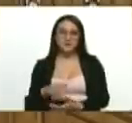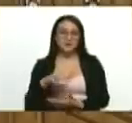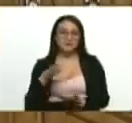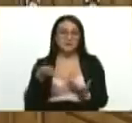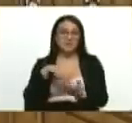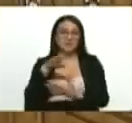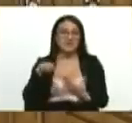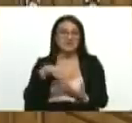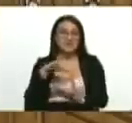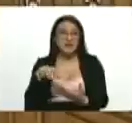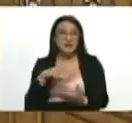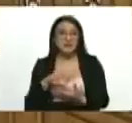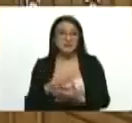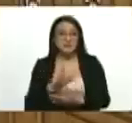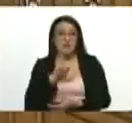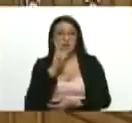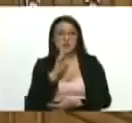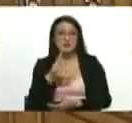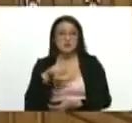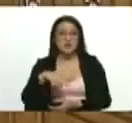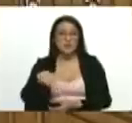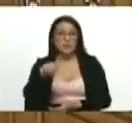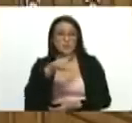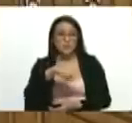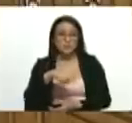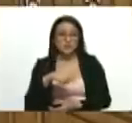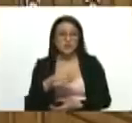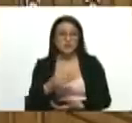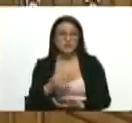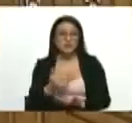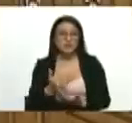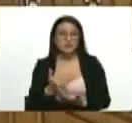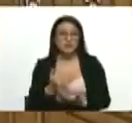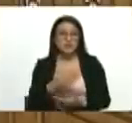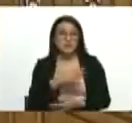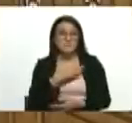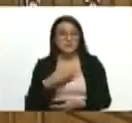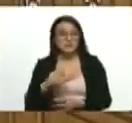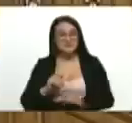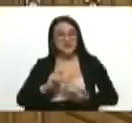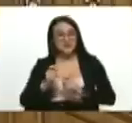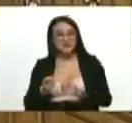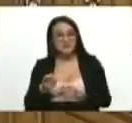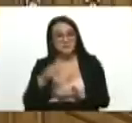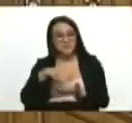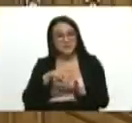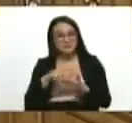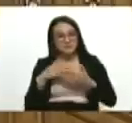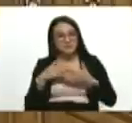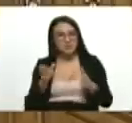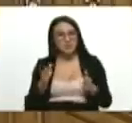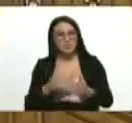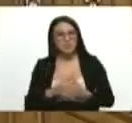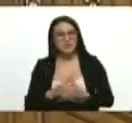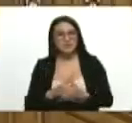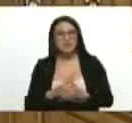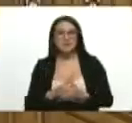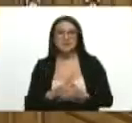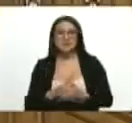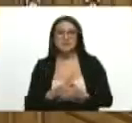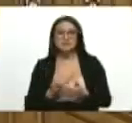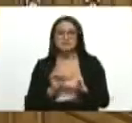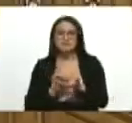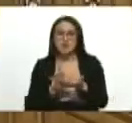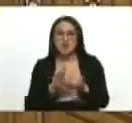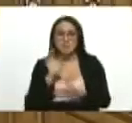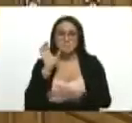desastre de quienes ustedes ungieron de presidente en una plaza pública, de haber despojado al